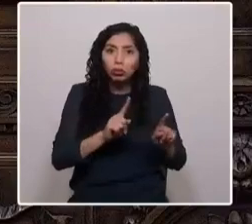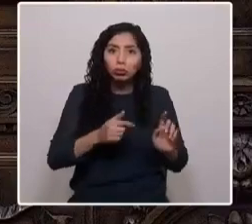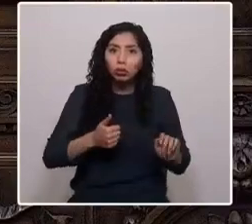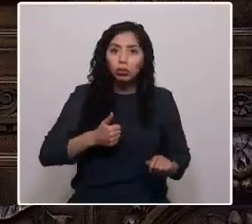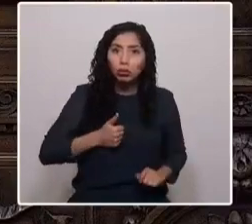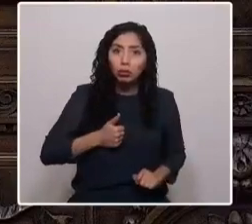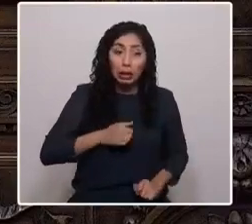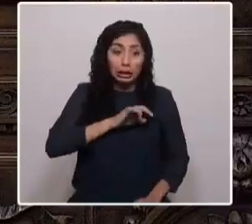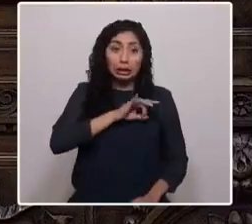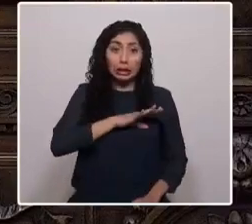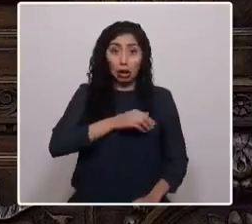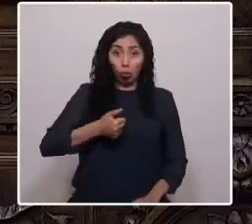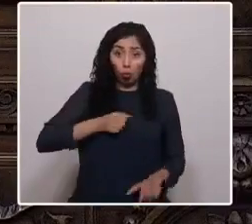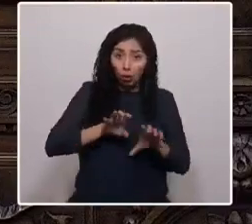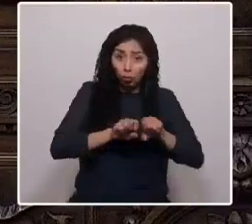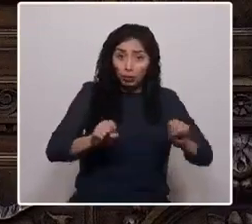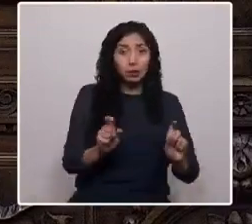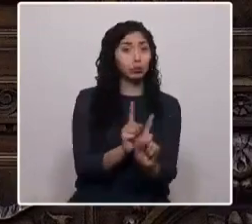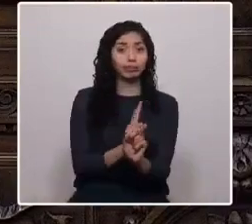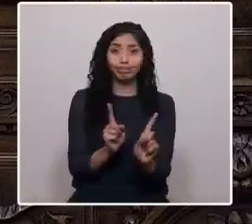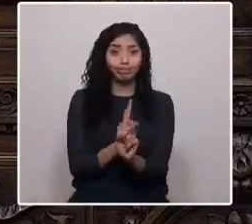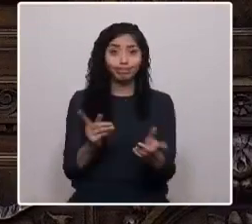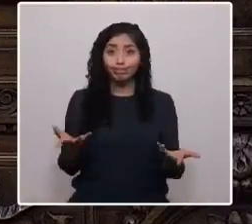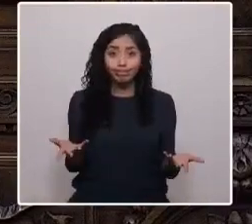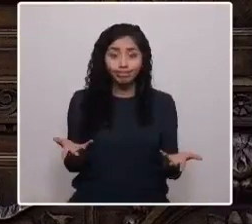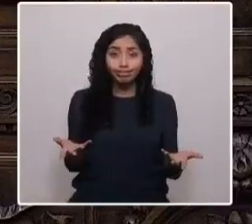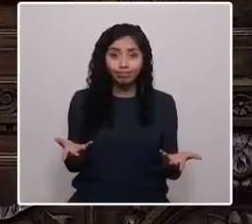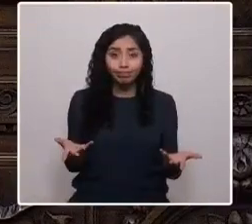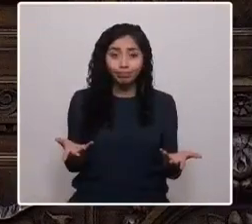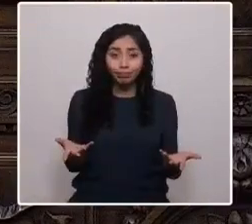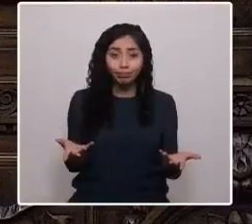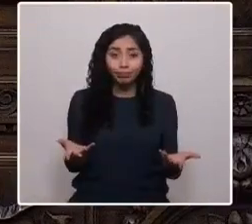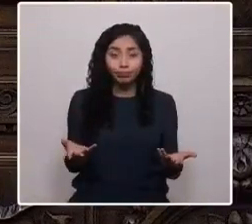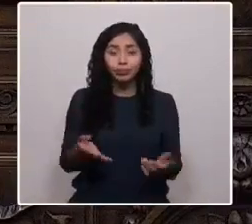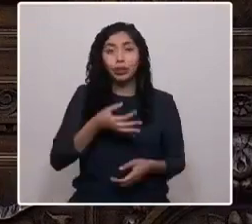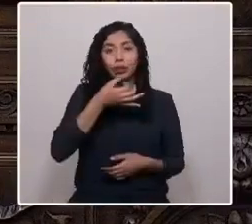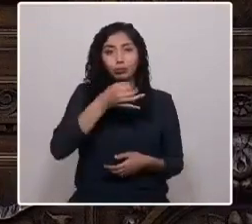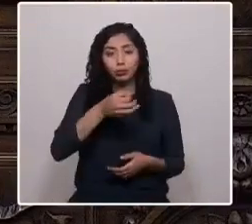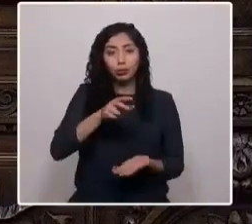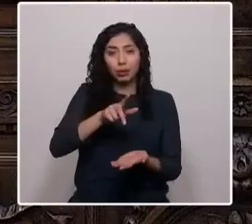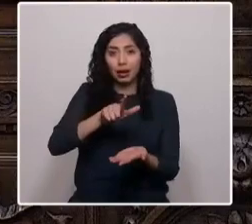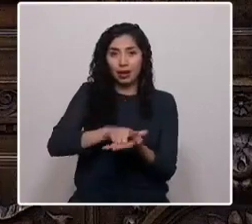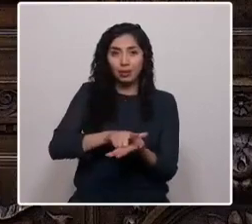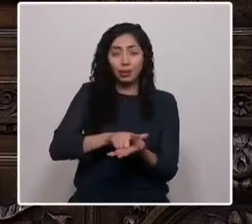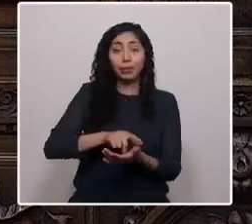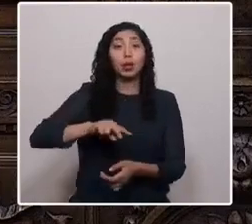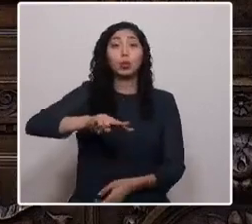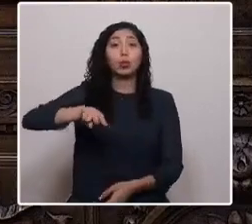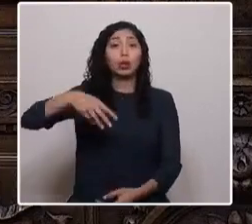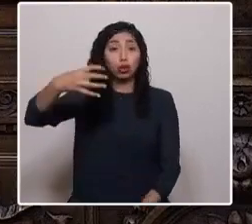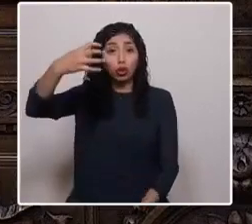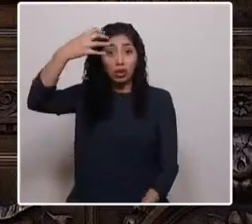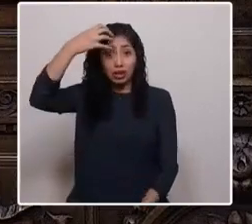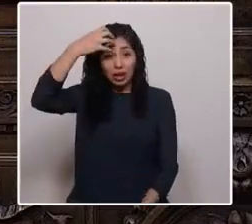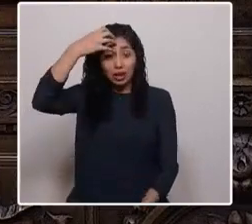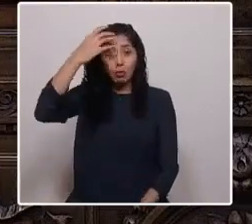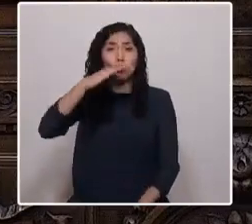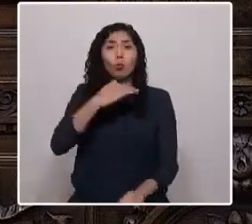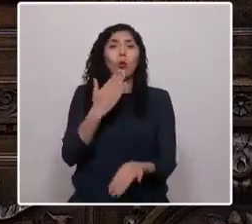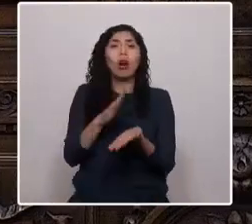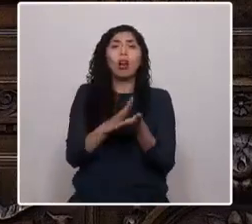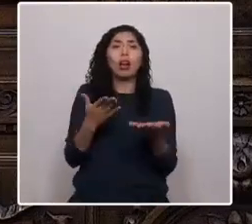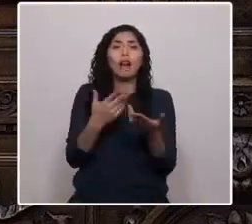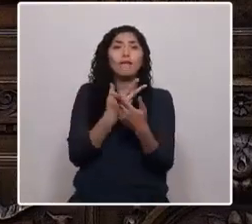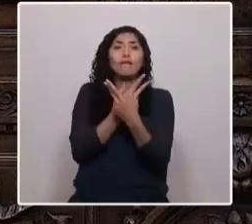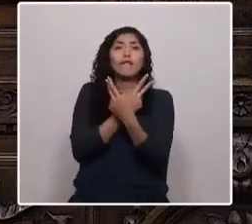chile con su compromiso de siendo deliro a caín a nuestro rey que murió envenenado en la ciudad de valparaíso